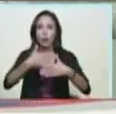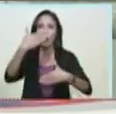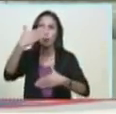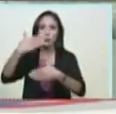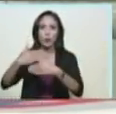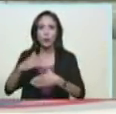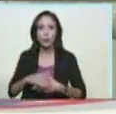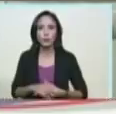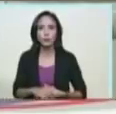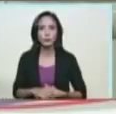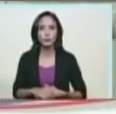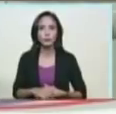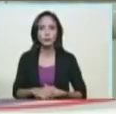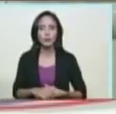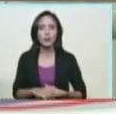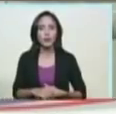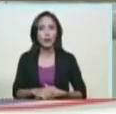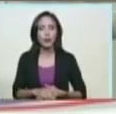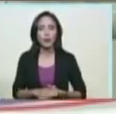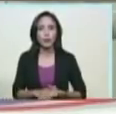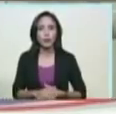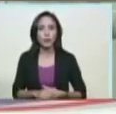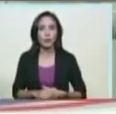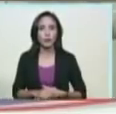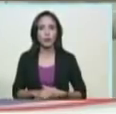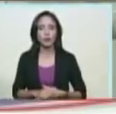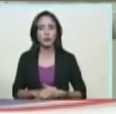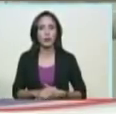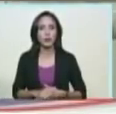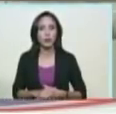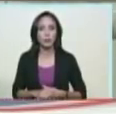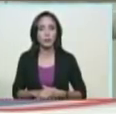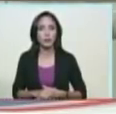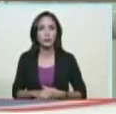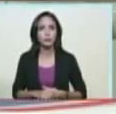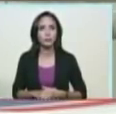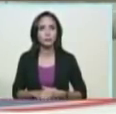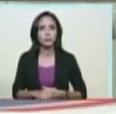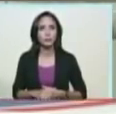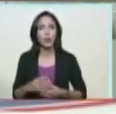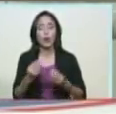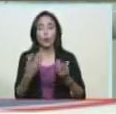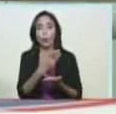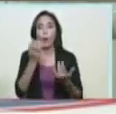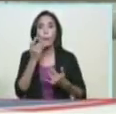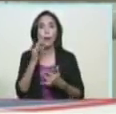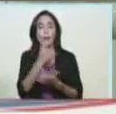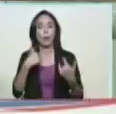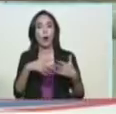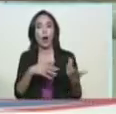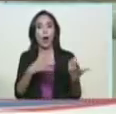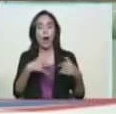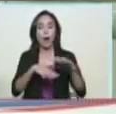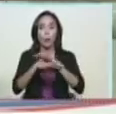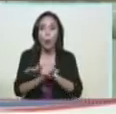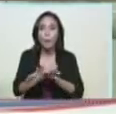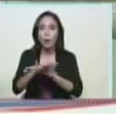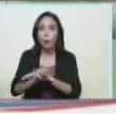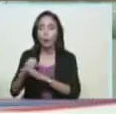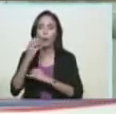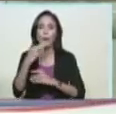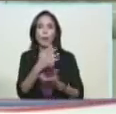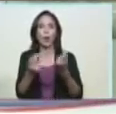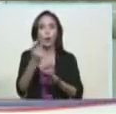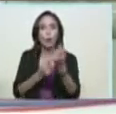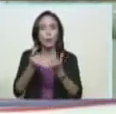persecución que el imperialismo establecido en los últimos años implicaba nuestro acceso a los mercados financieros